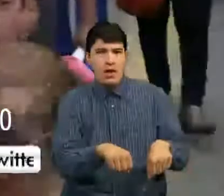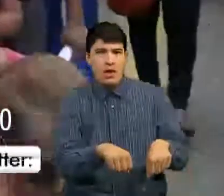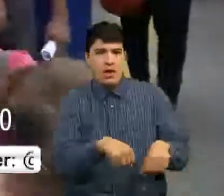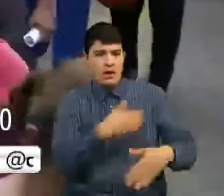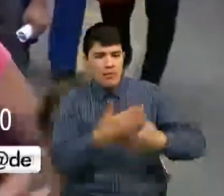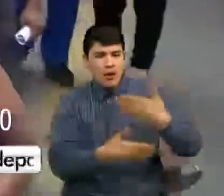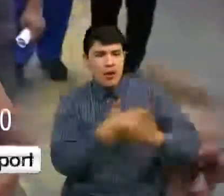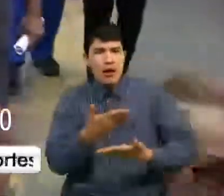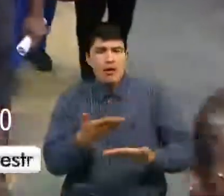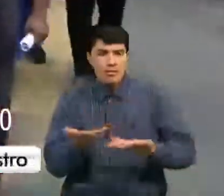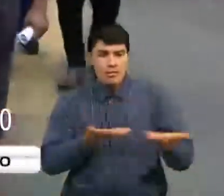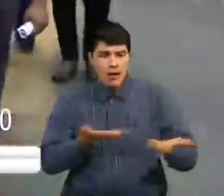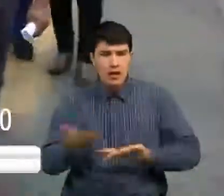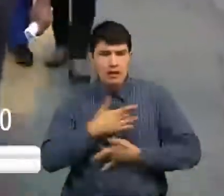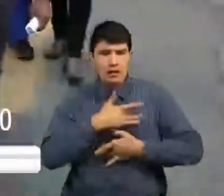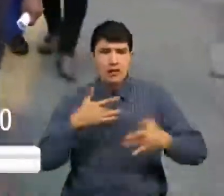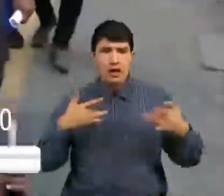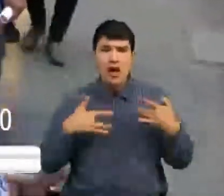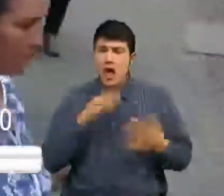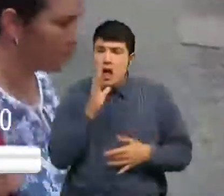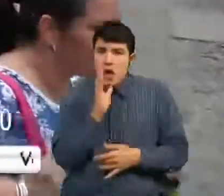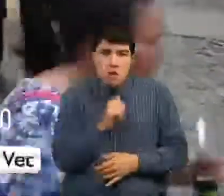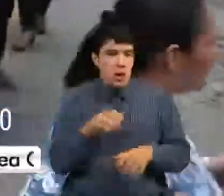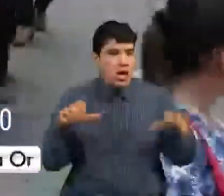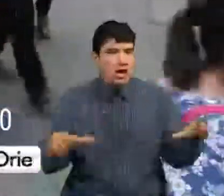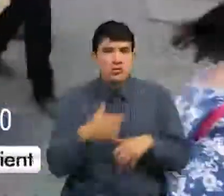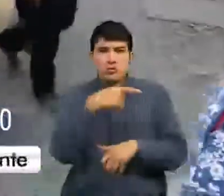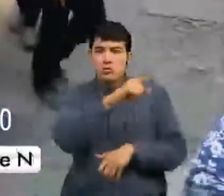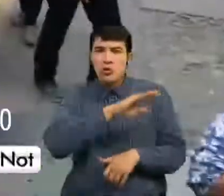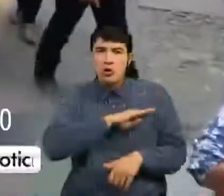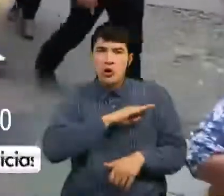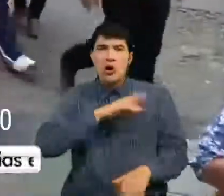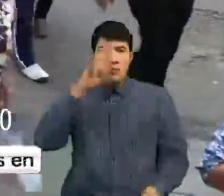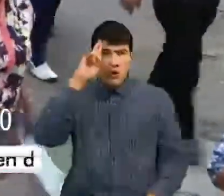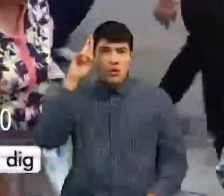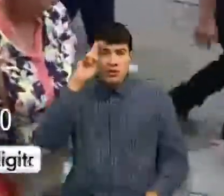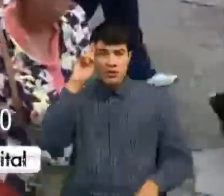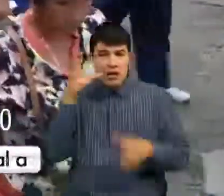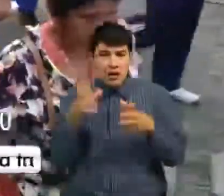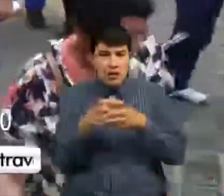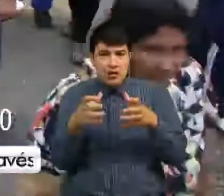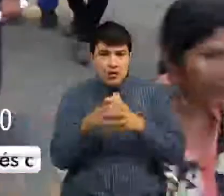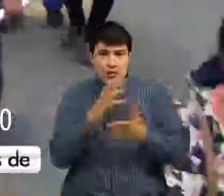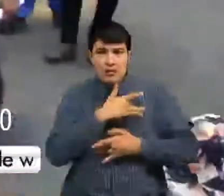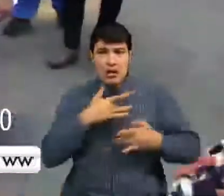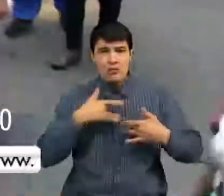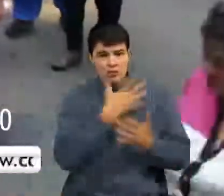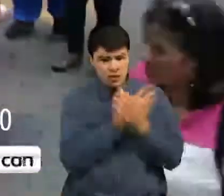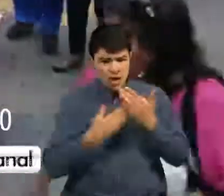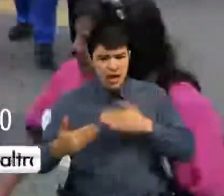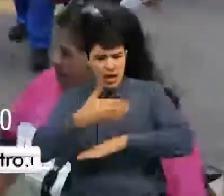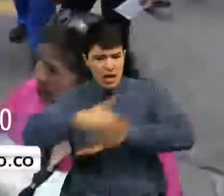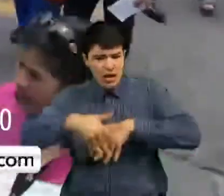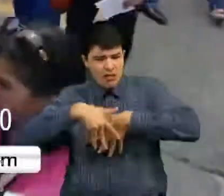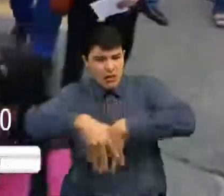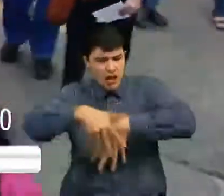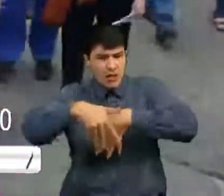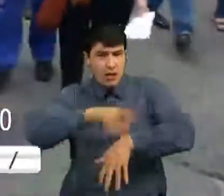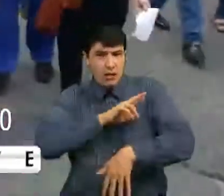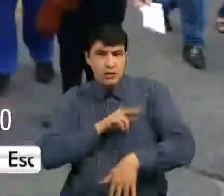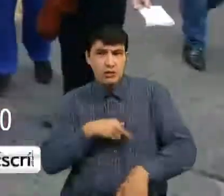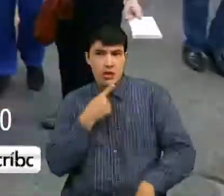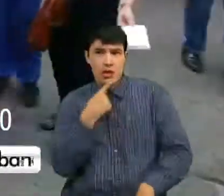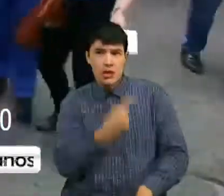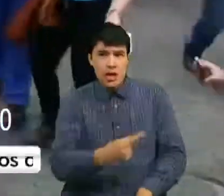estas EPS y no hay una acción contundente. Por eso el sector salud ha salido y hemos dicho a la gente que esta no es una marcha